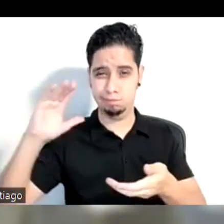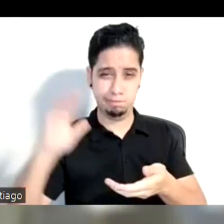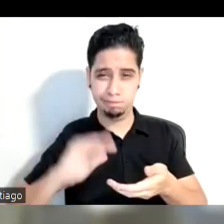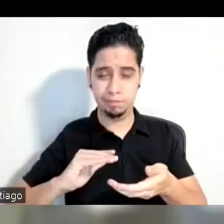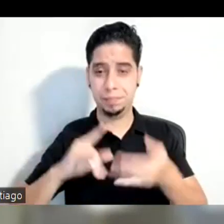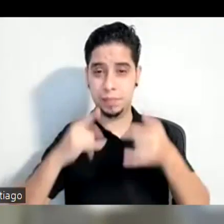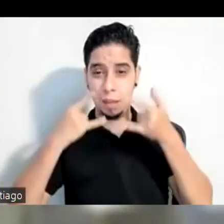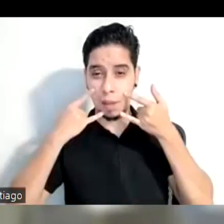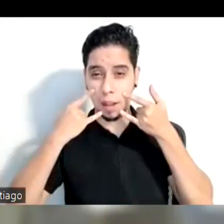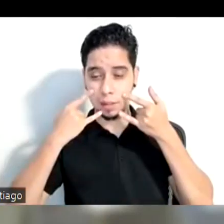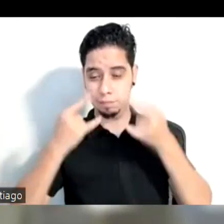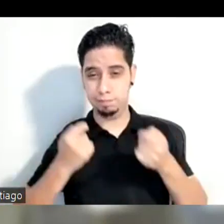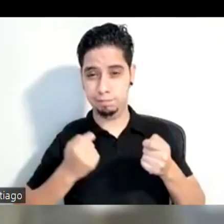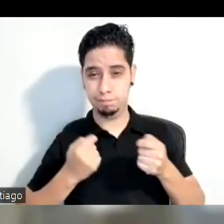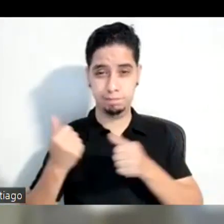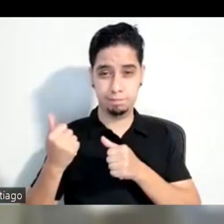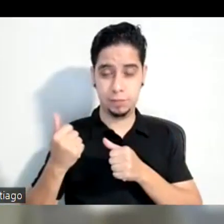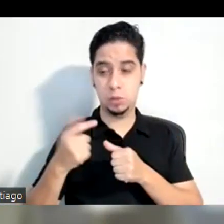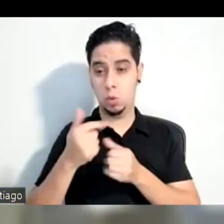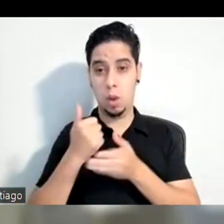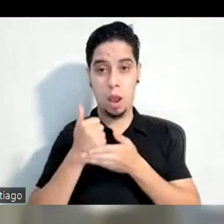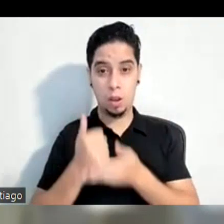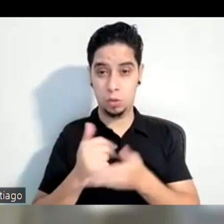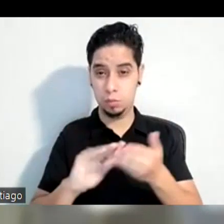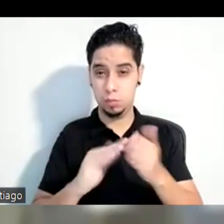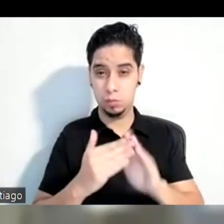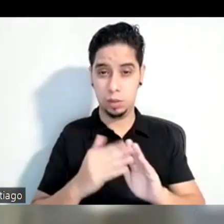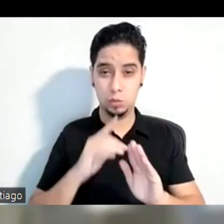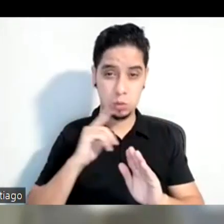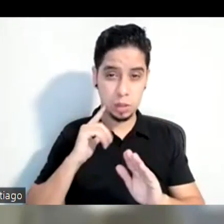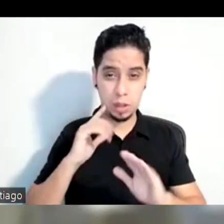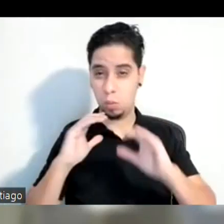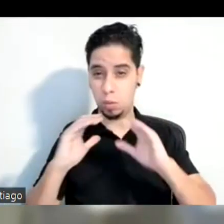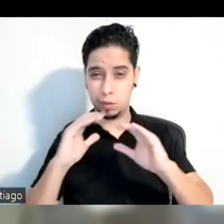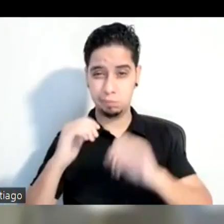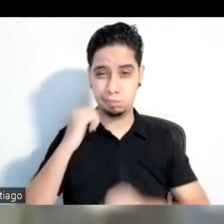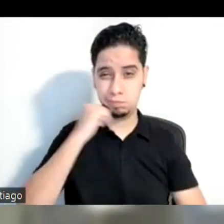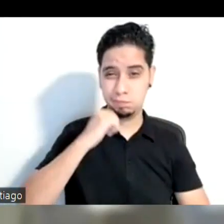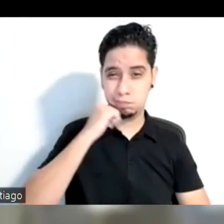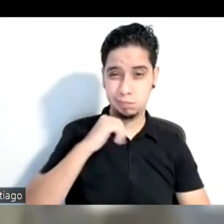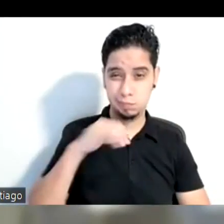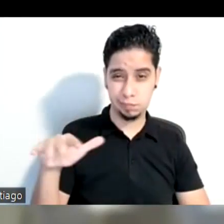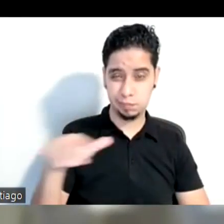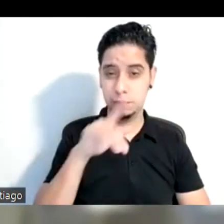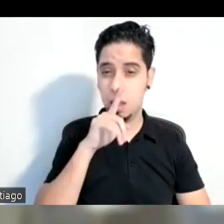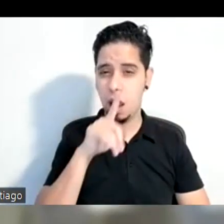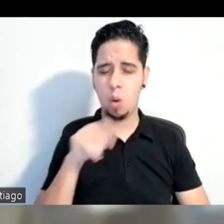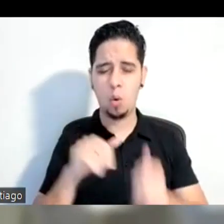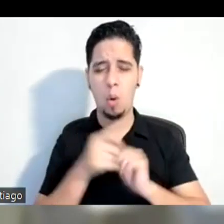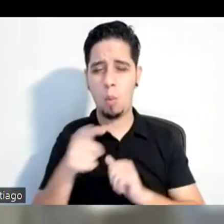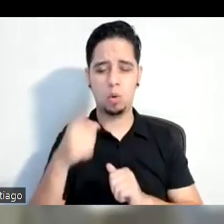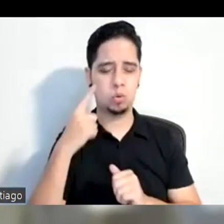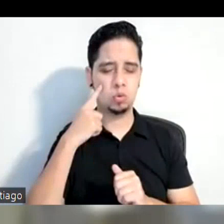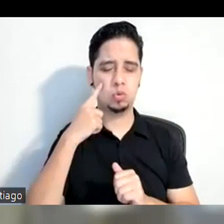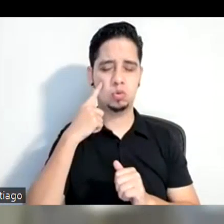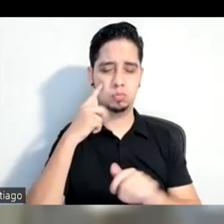han liberado, y eso claro. ayuda muchísimo a la comunicación diaria, ¿no? Claro. De la sola. ¿Cómo tú lo ves? ¿Cómo